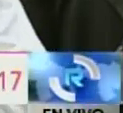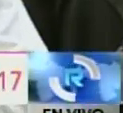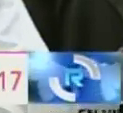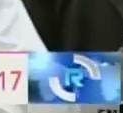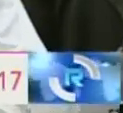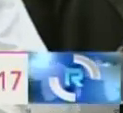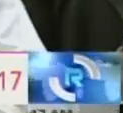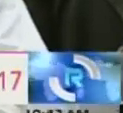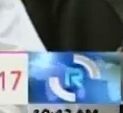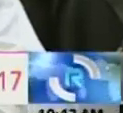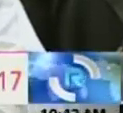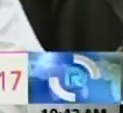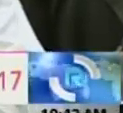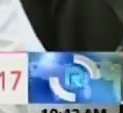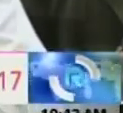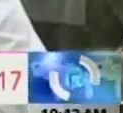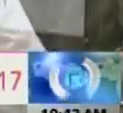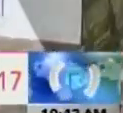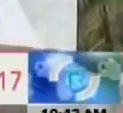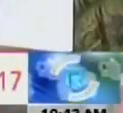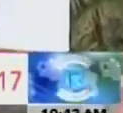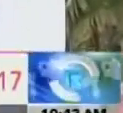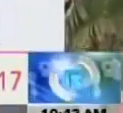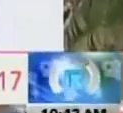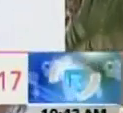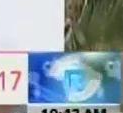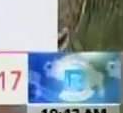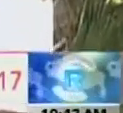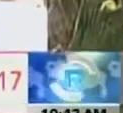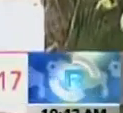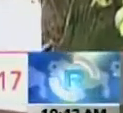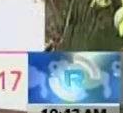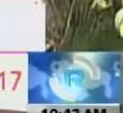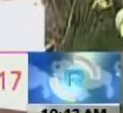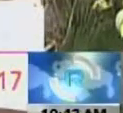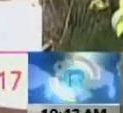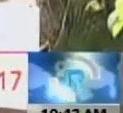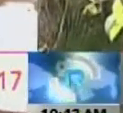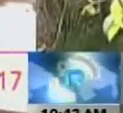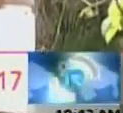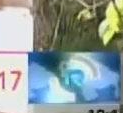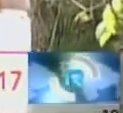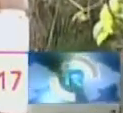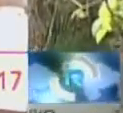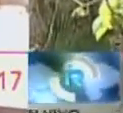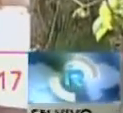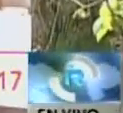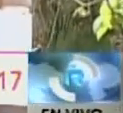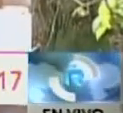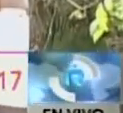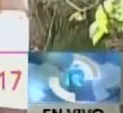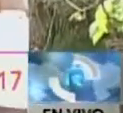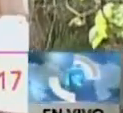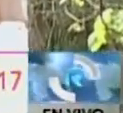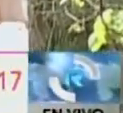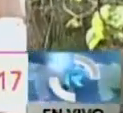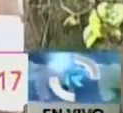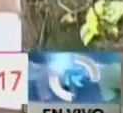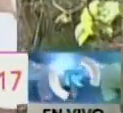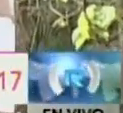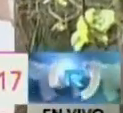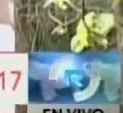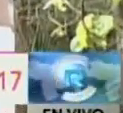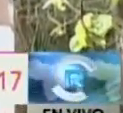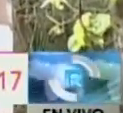paz y triunfó el amor. Yo quiero dar la palabra unos segundos al presbítero Marlon